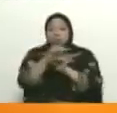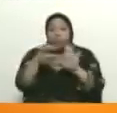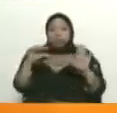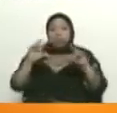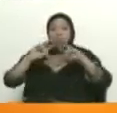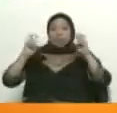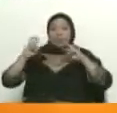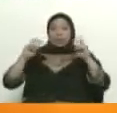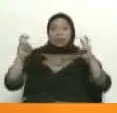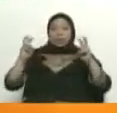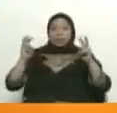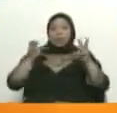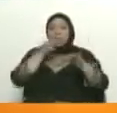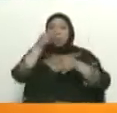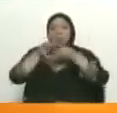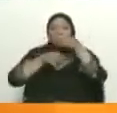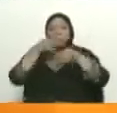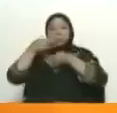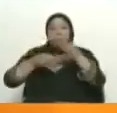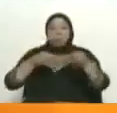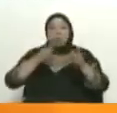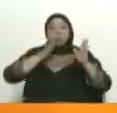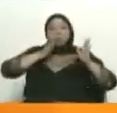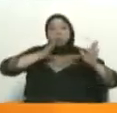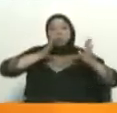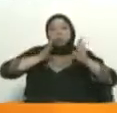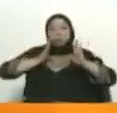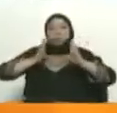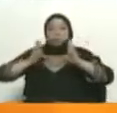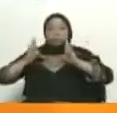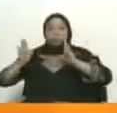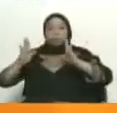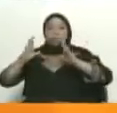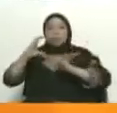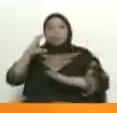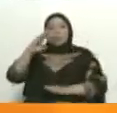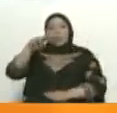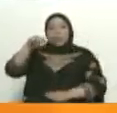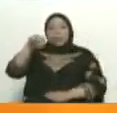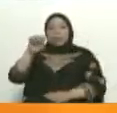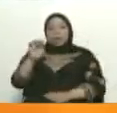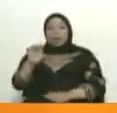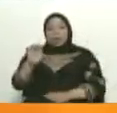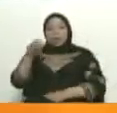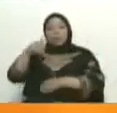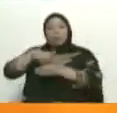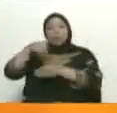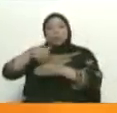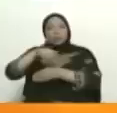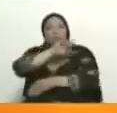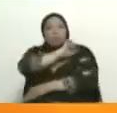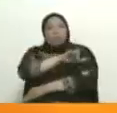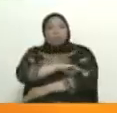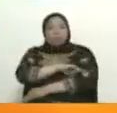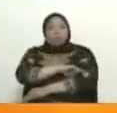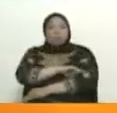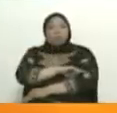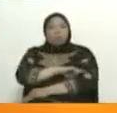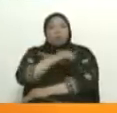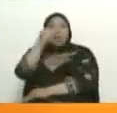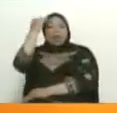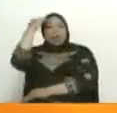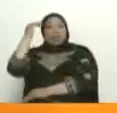está completamente dedicado a la organización del poder electoral. Y en esos días que Tibisay